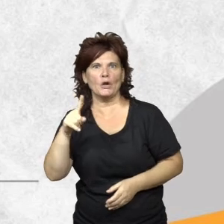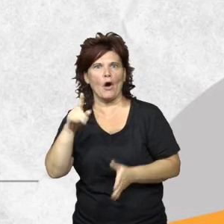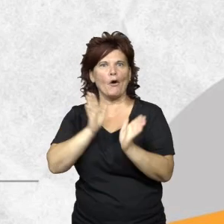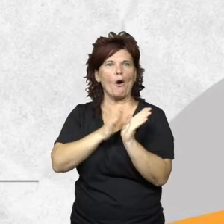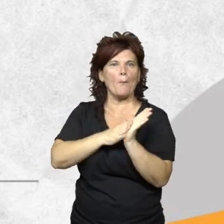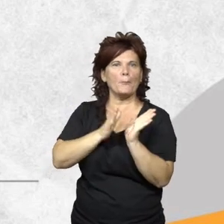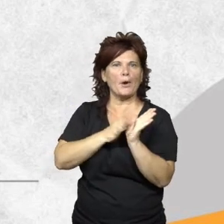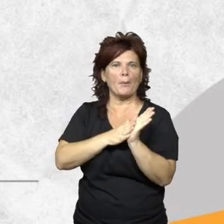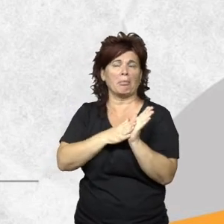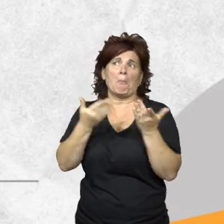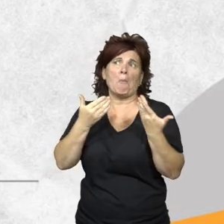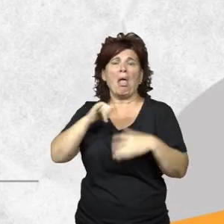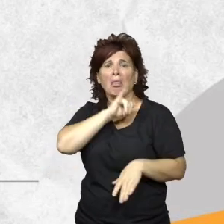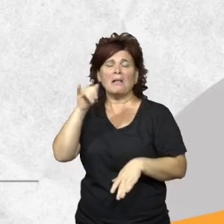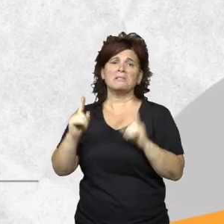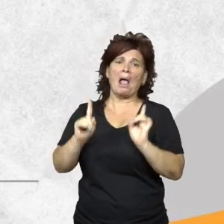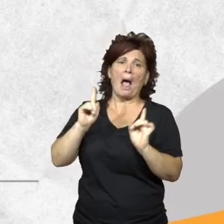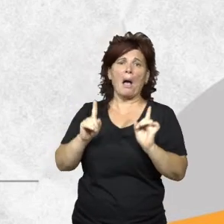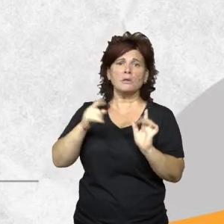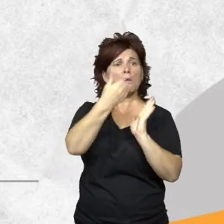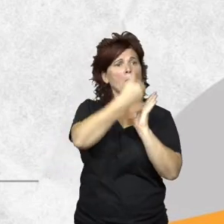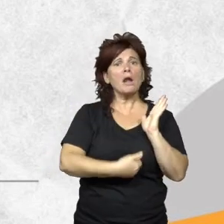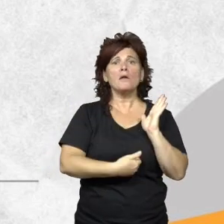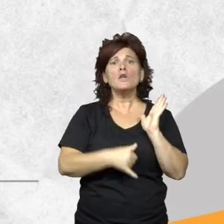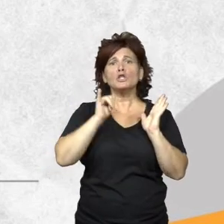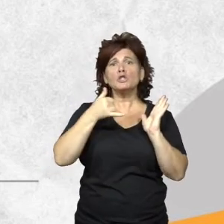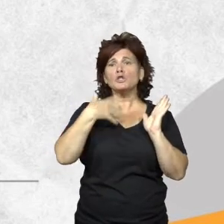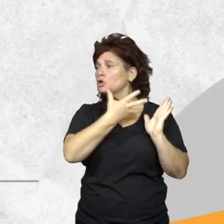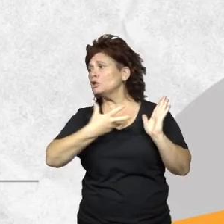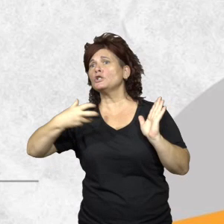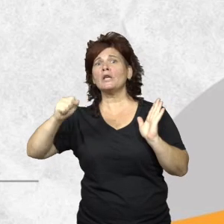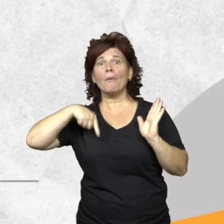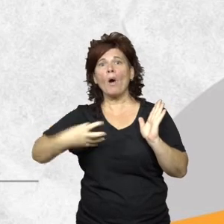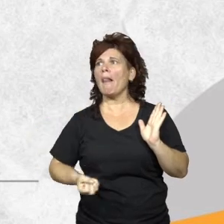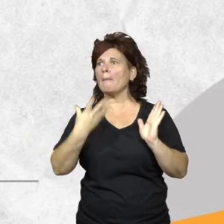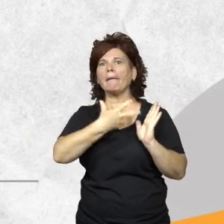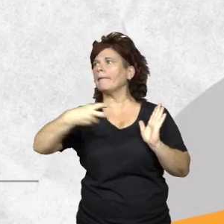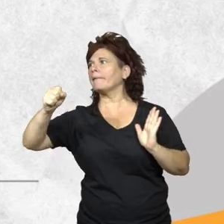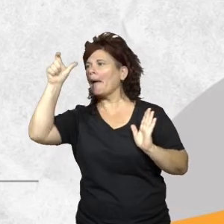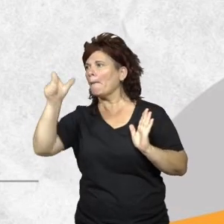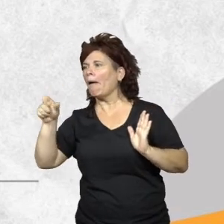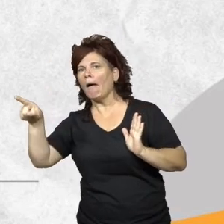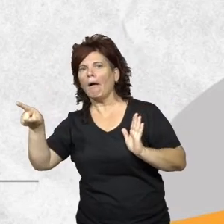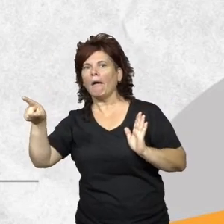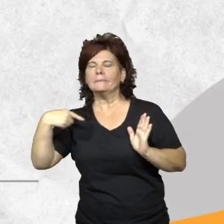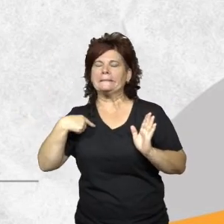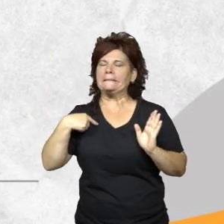porque a veces te pueden decir, sí, el manifiesto está yendo o lo llevó esta mañana. Entonces si uno lo